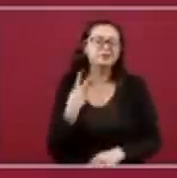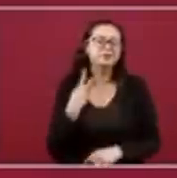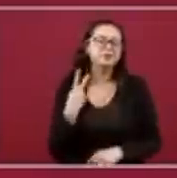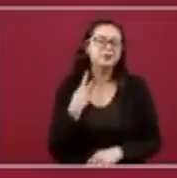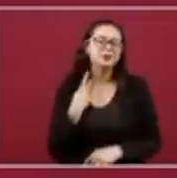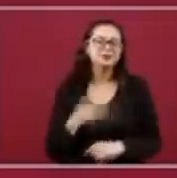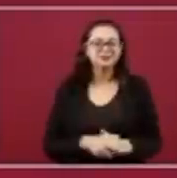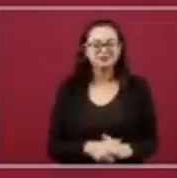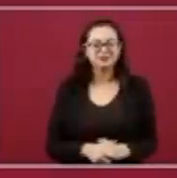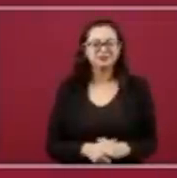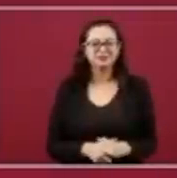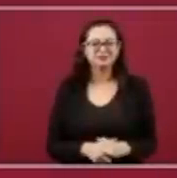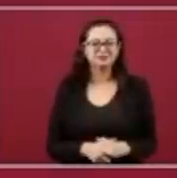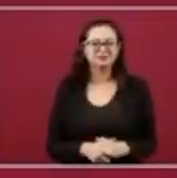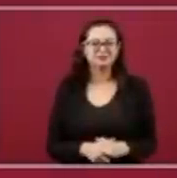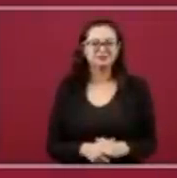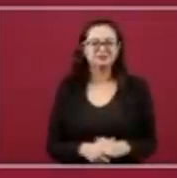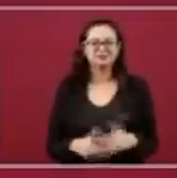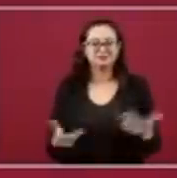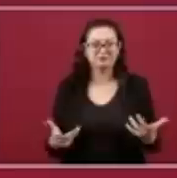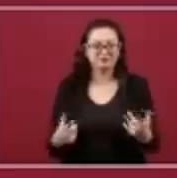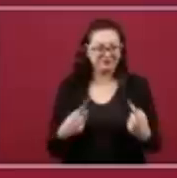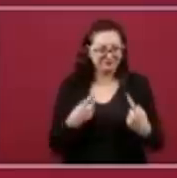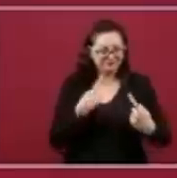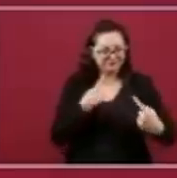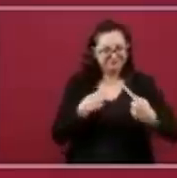Y más, la diplomacia.